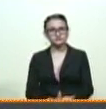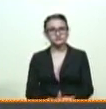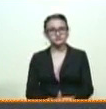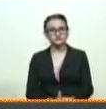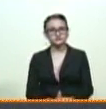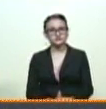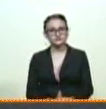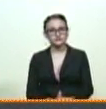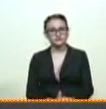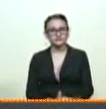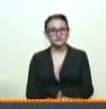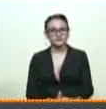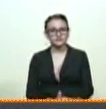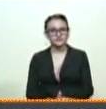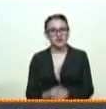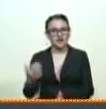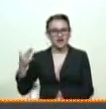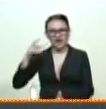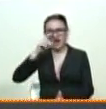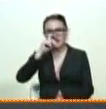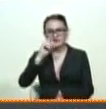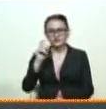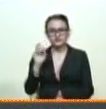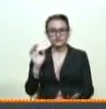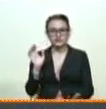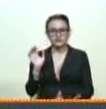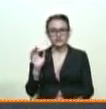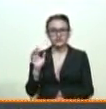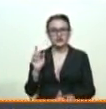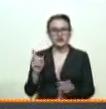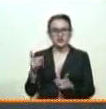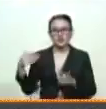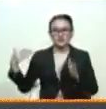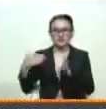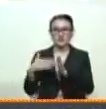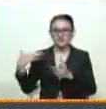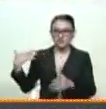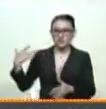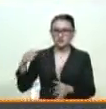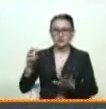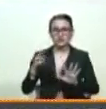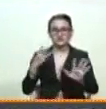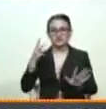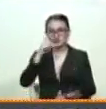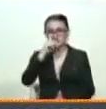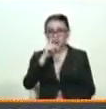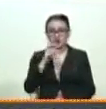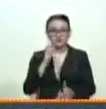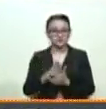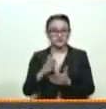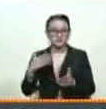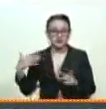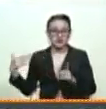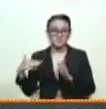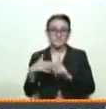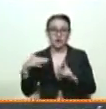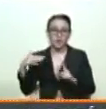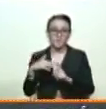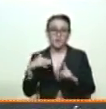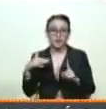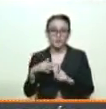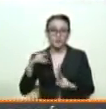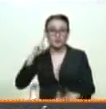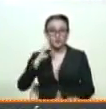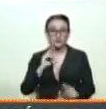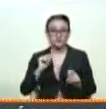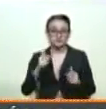llamar años, porque sabemos que hemos tenido agresiones en los últimos 18 años cuando se implantó un modelo